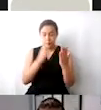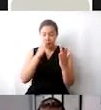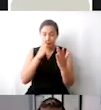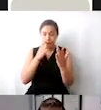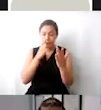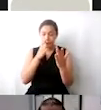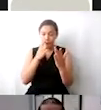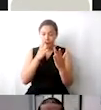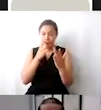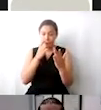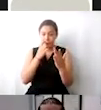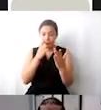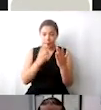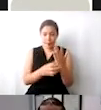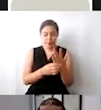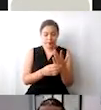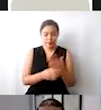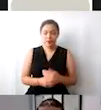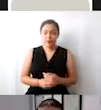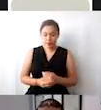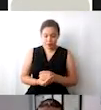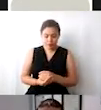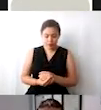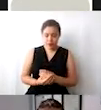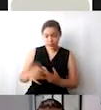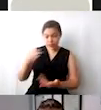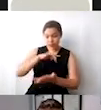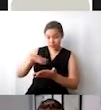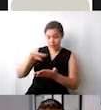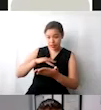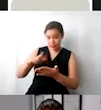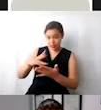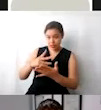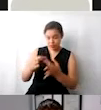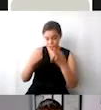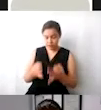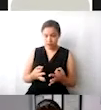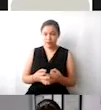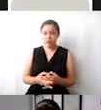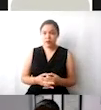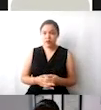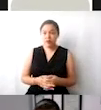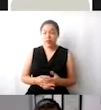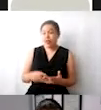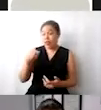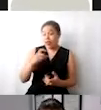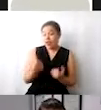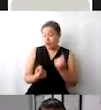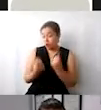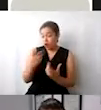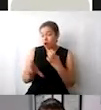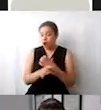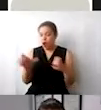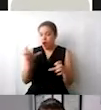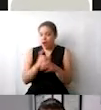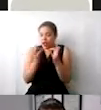textualmente conviene leerlo, porque aquí están algunas claves y algunas dificultades